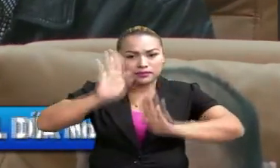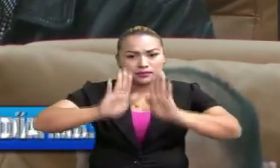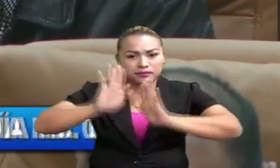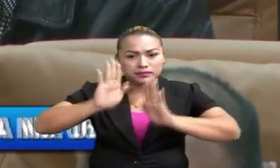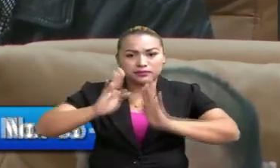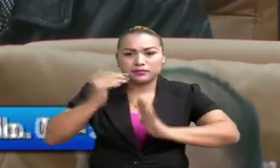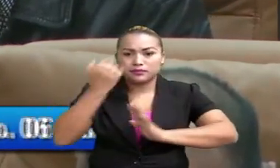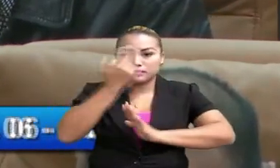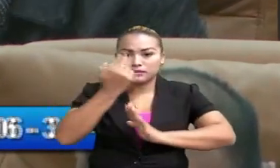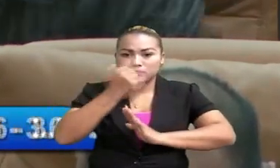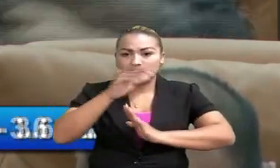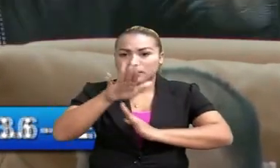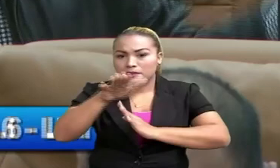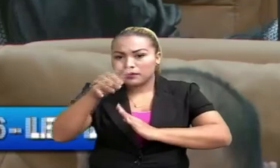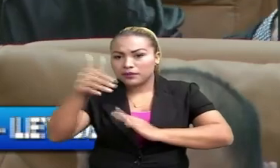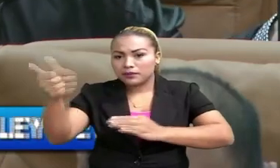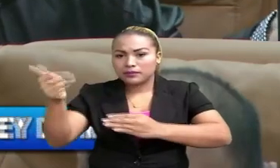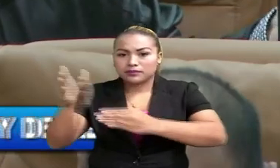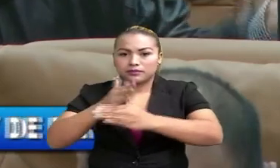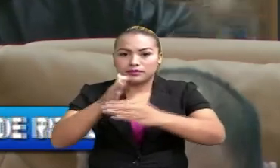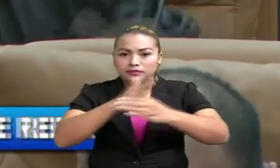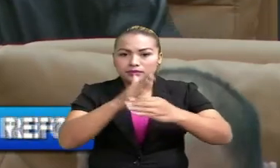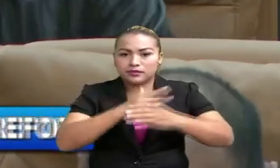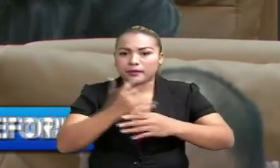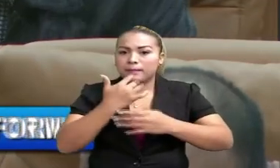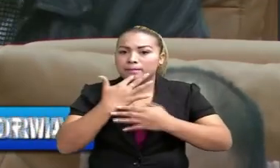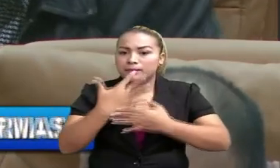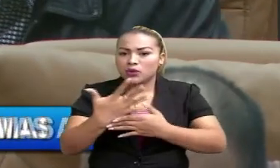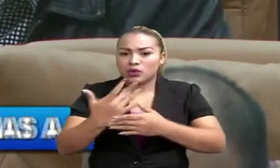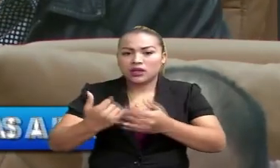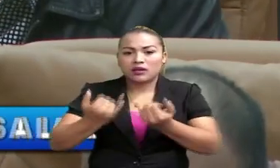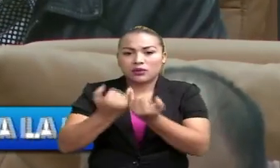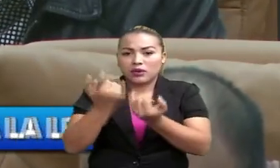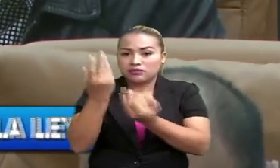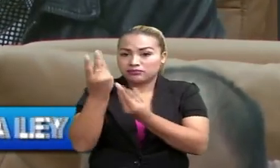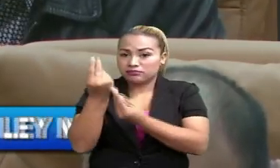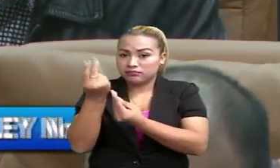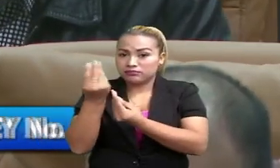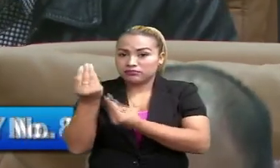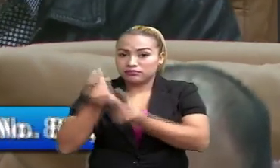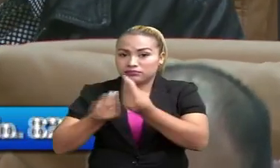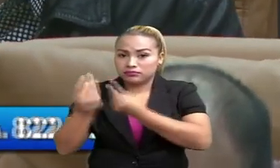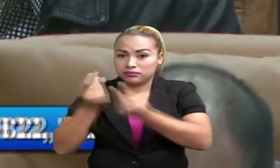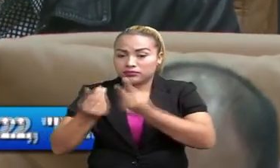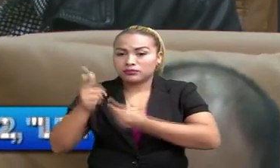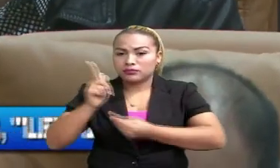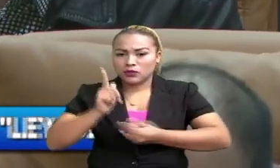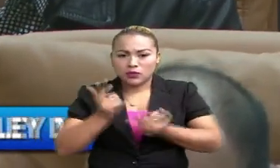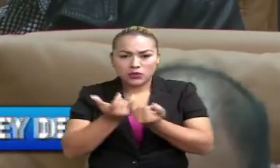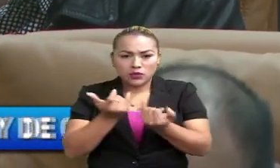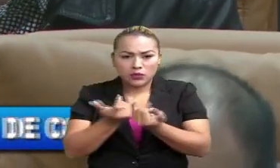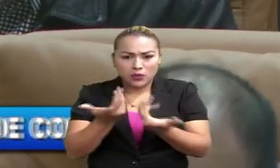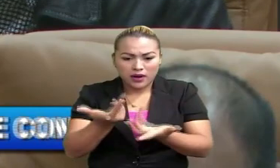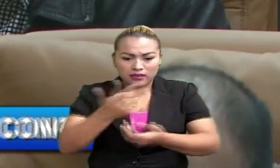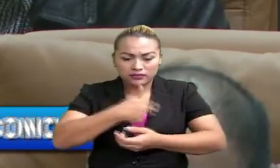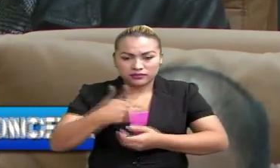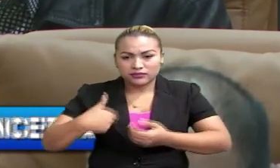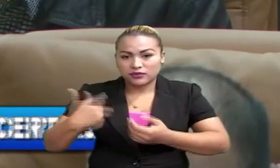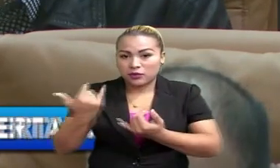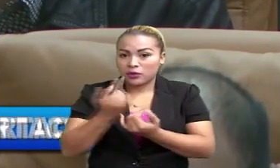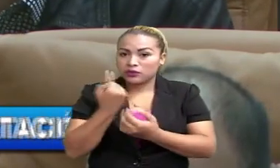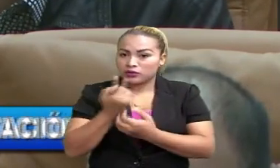consulta. Si es que la riqueza la generamos todos. No es cierto que la riqueza la genera solo